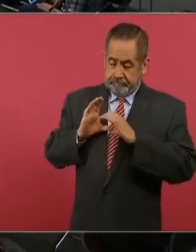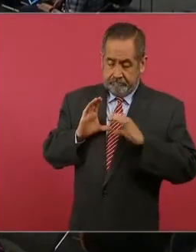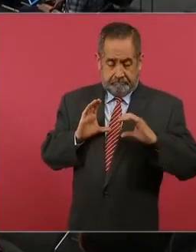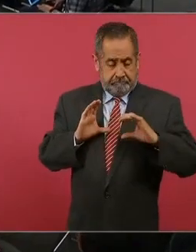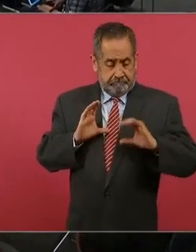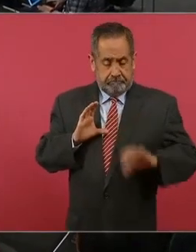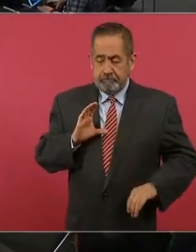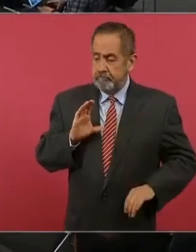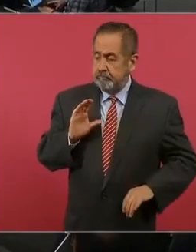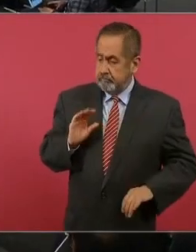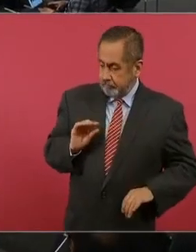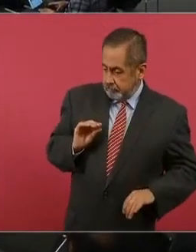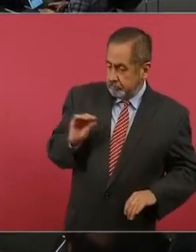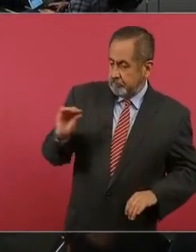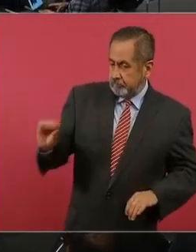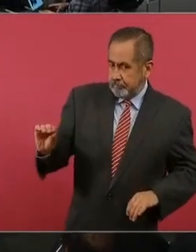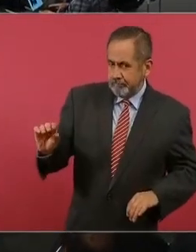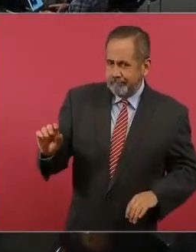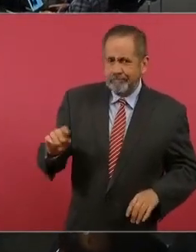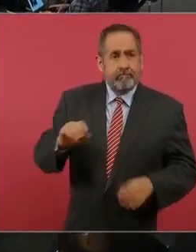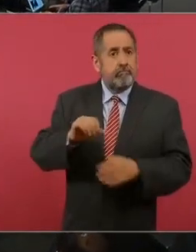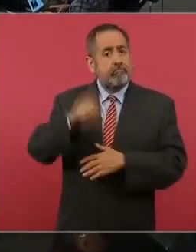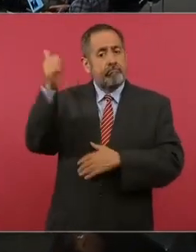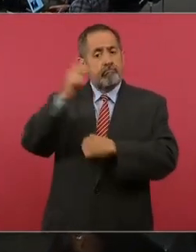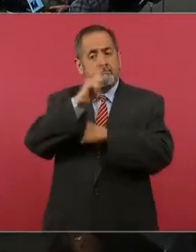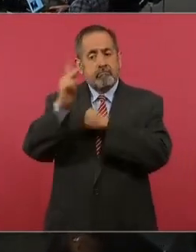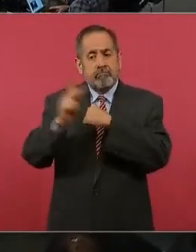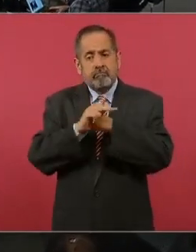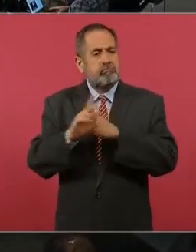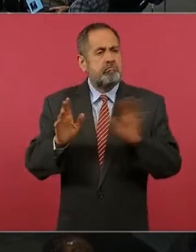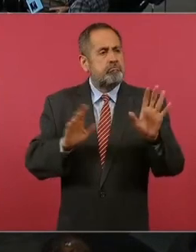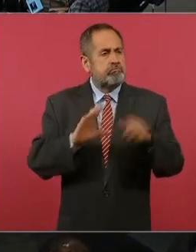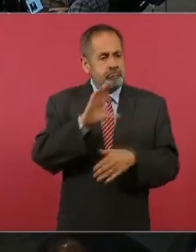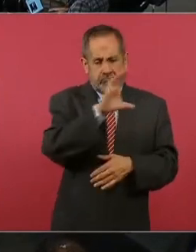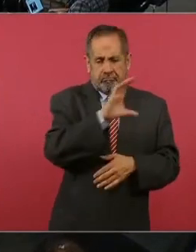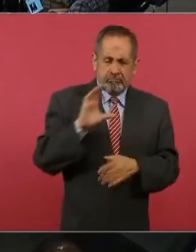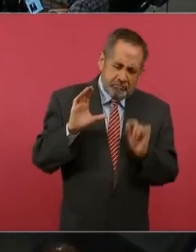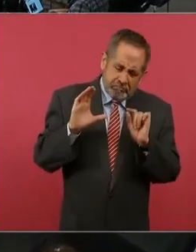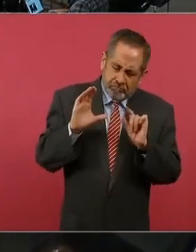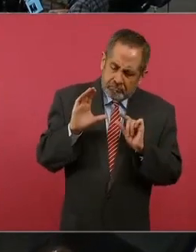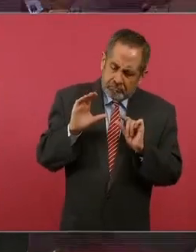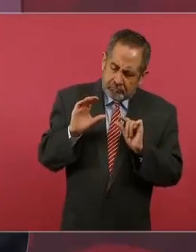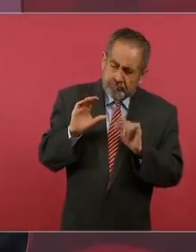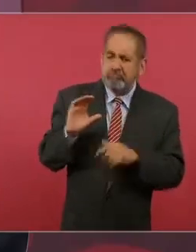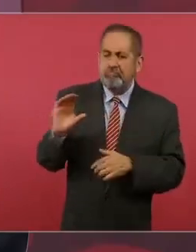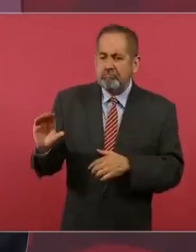eran mayores que en otros países del mundo y se redujo